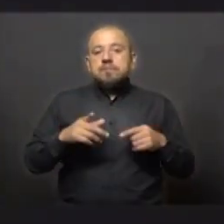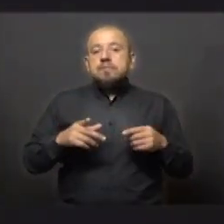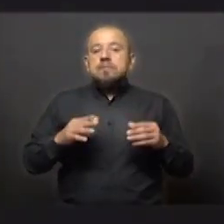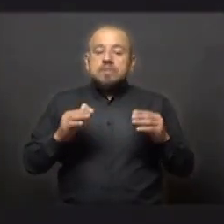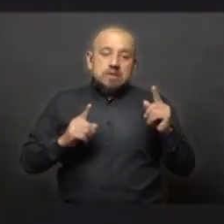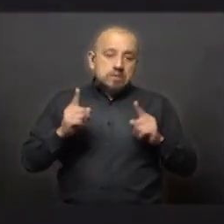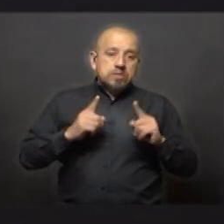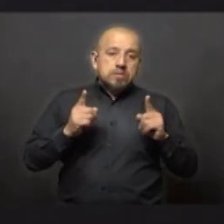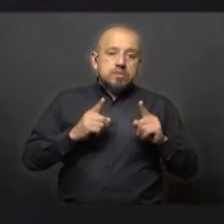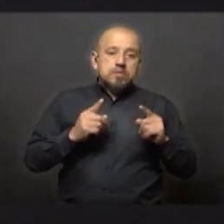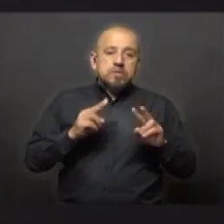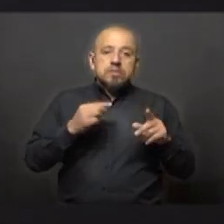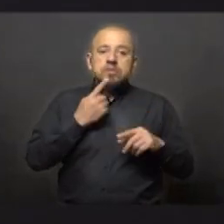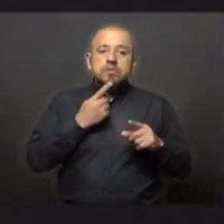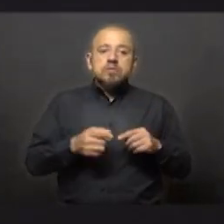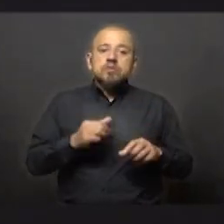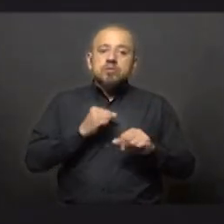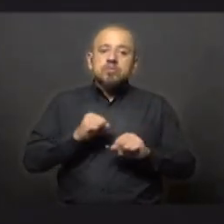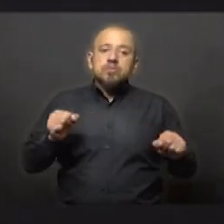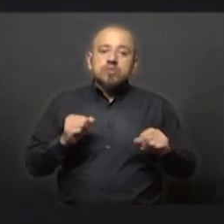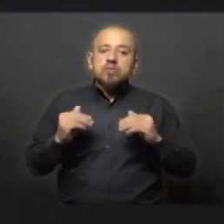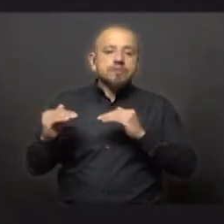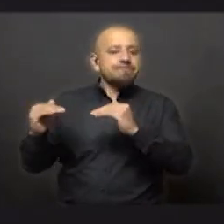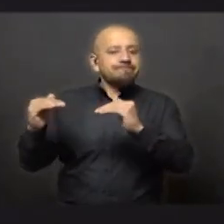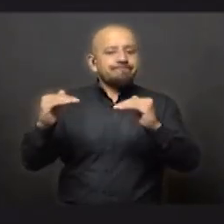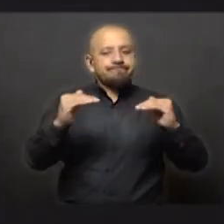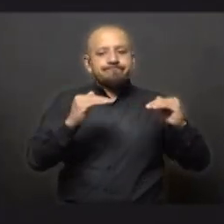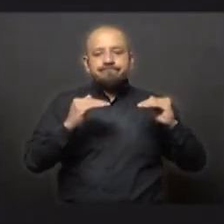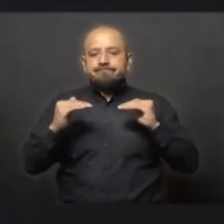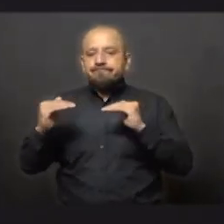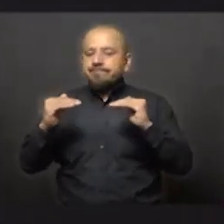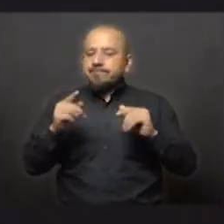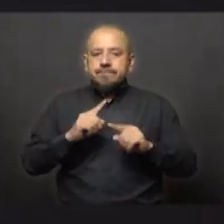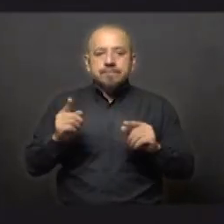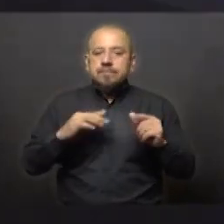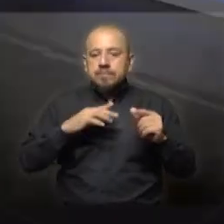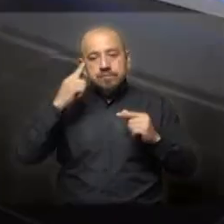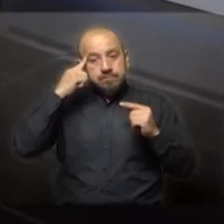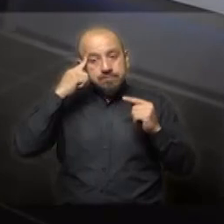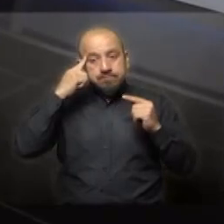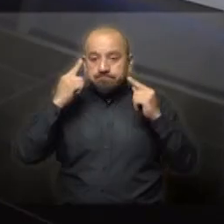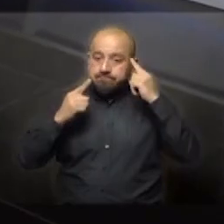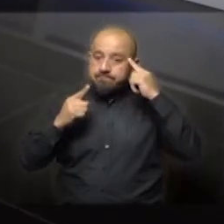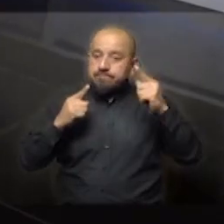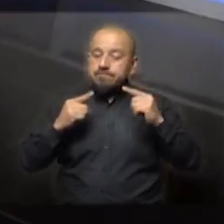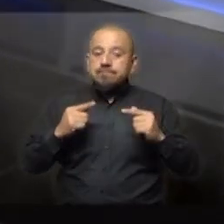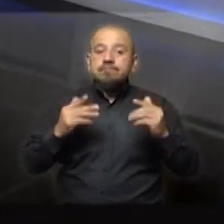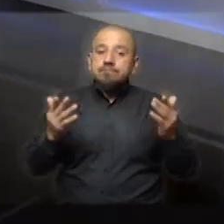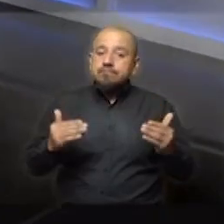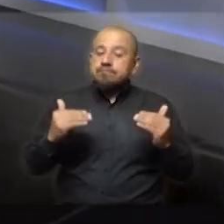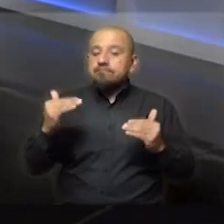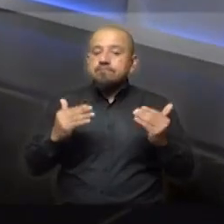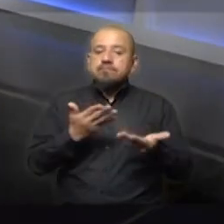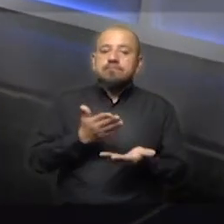anal y políticos no podemos homogeneizar esa experiencia tenemos que pensarla en forma